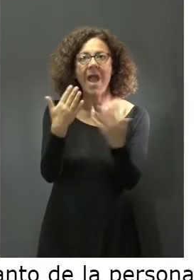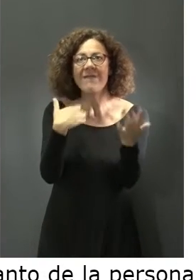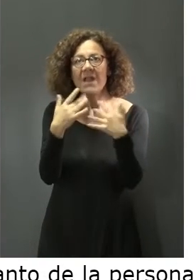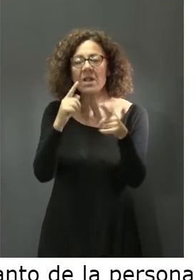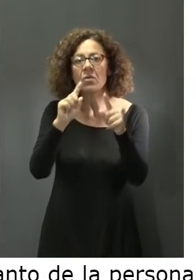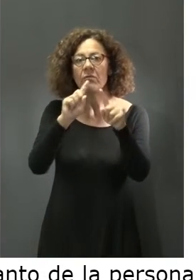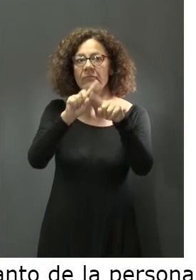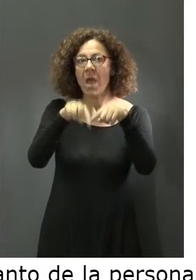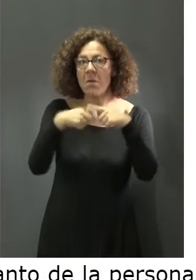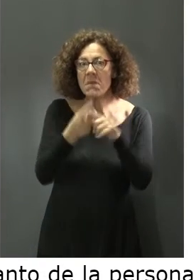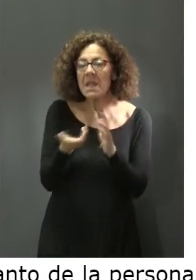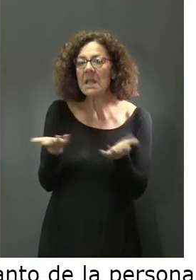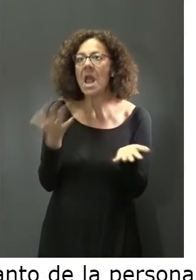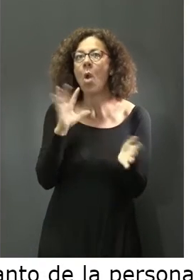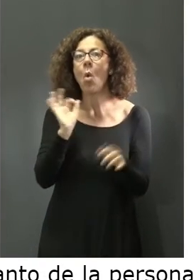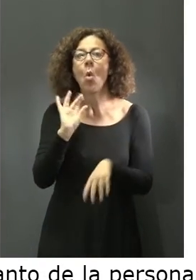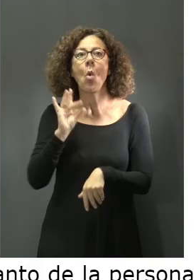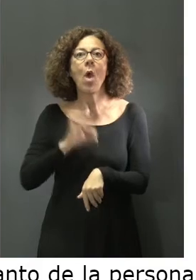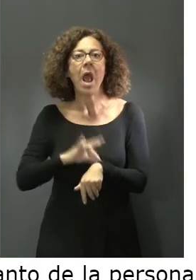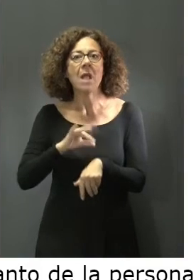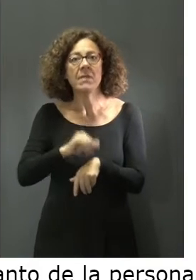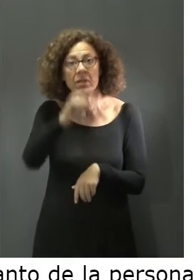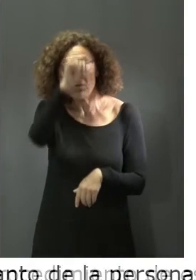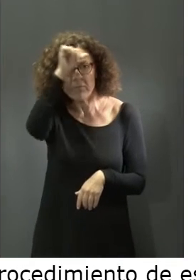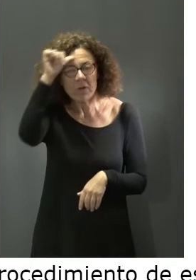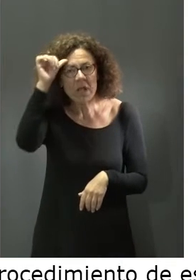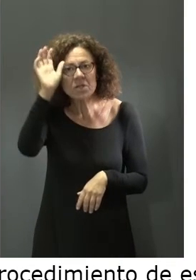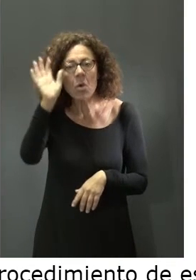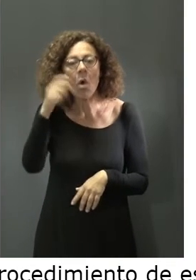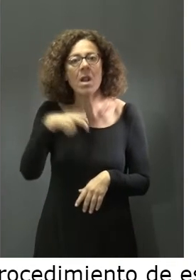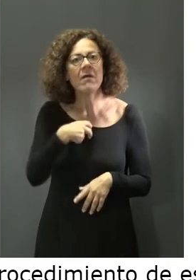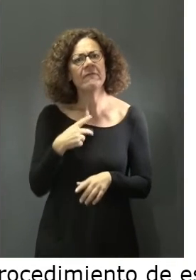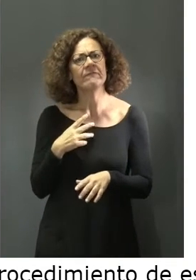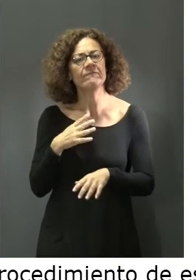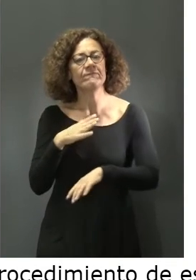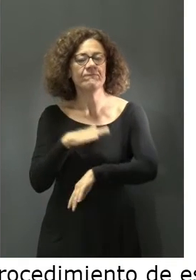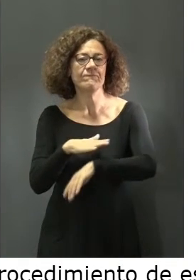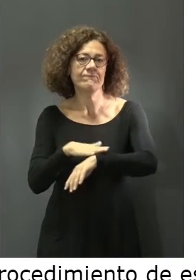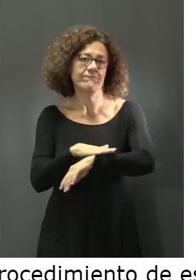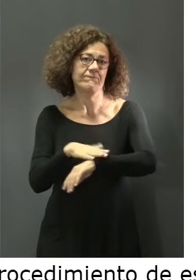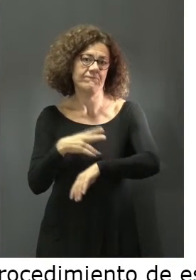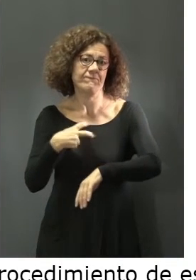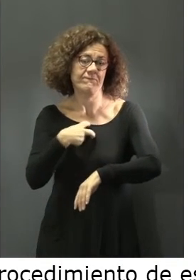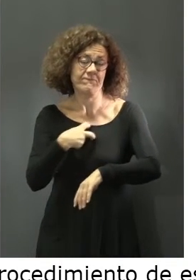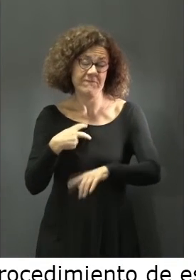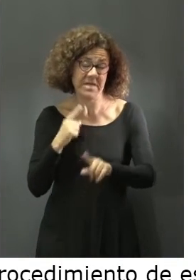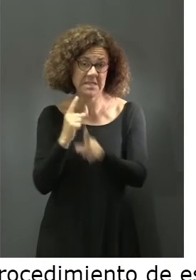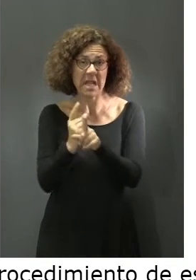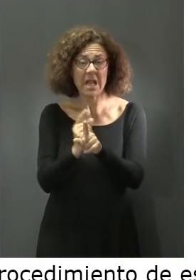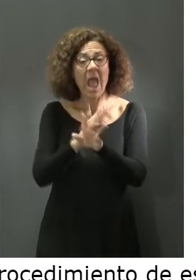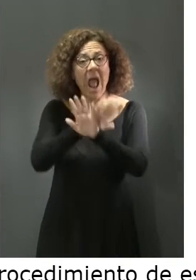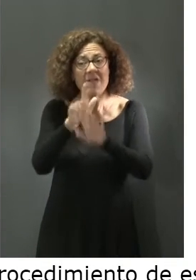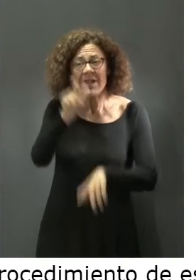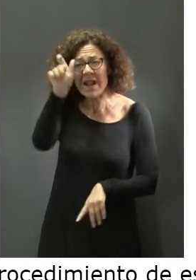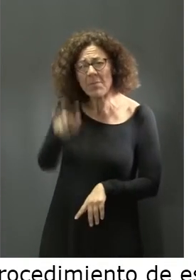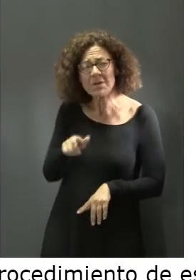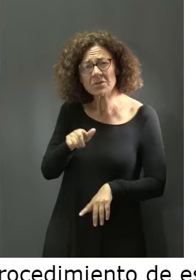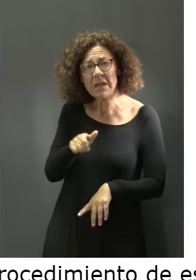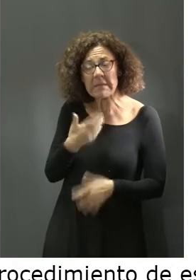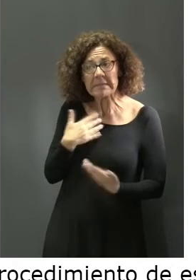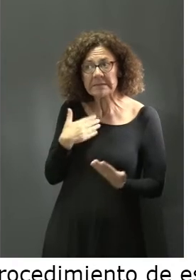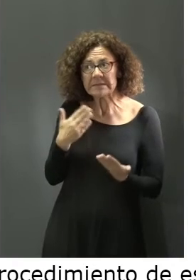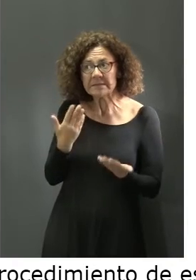a los familiares, al médico forense, hacía el informe el fiscal y la persona aparecía tan relegada que a veces no se le